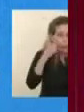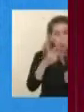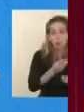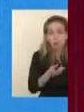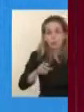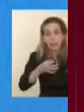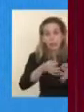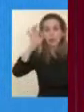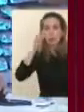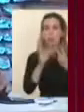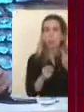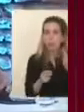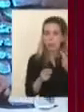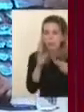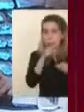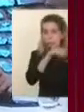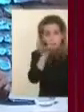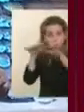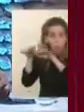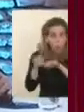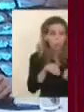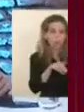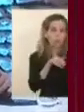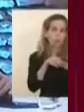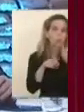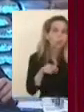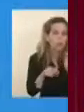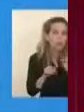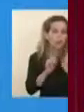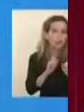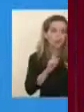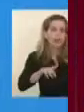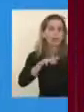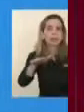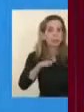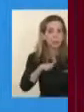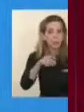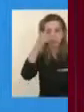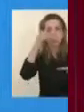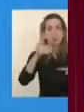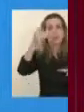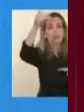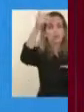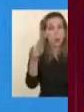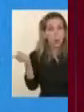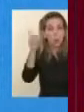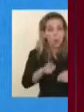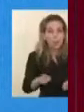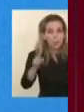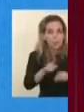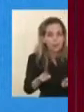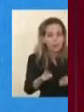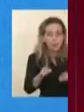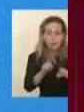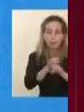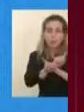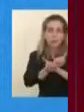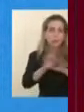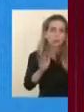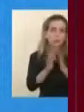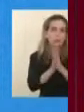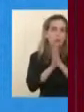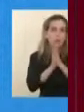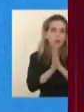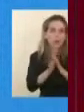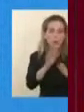todo caso es si yo siento que la angustia tiene usted es empatizar con la gente pero porque lo sentís salir o salir del